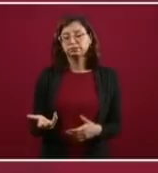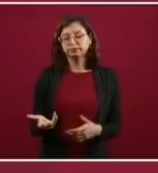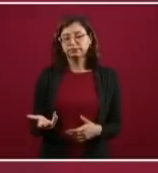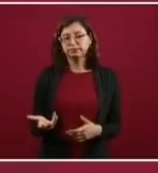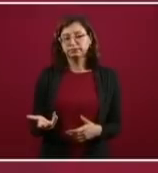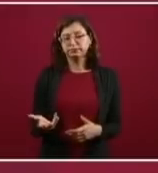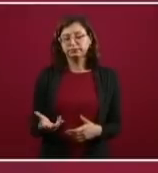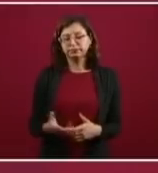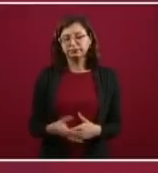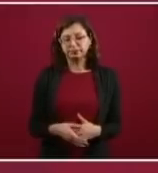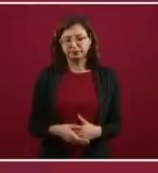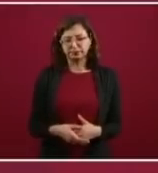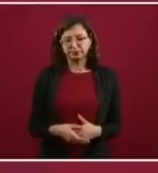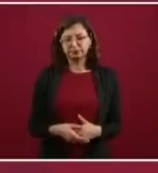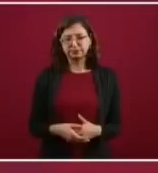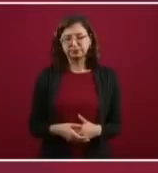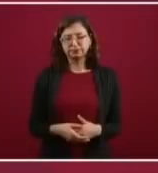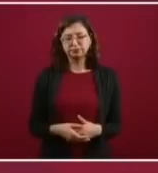la